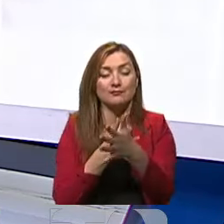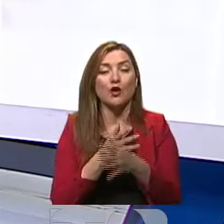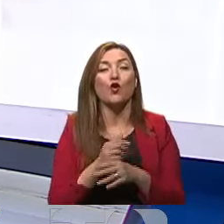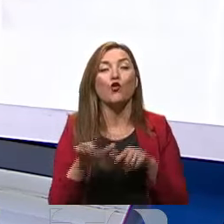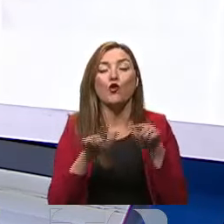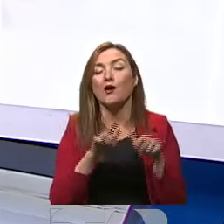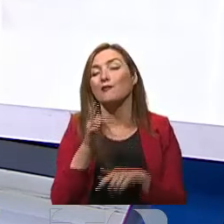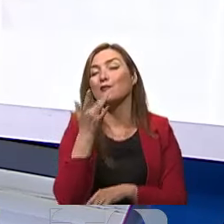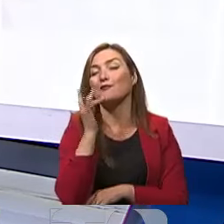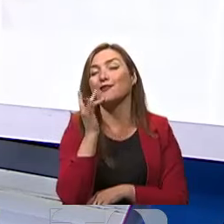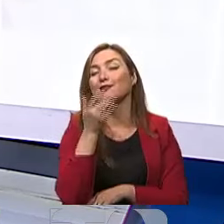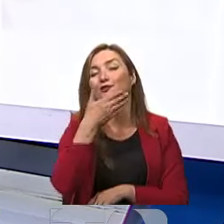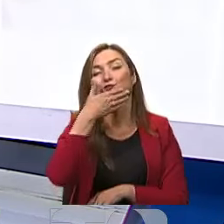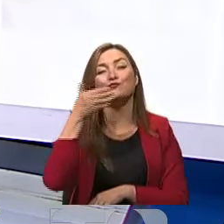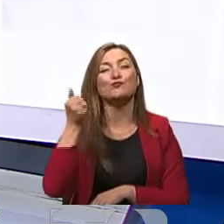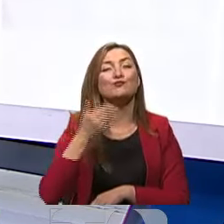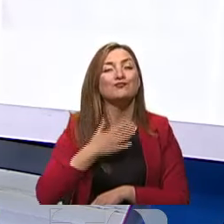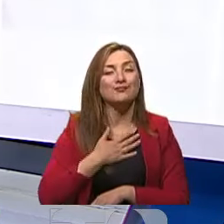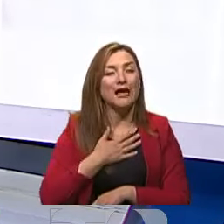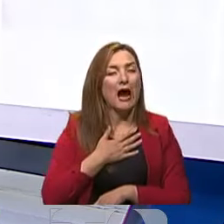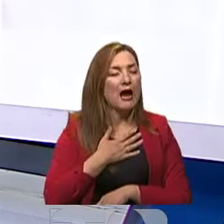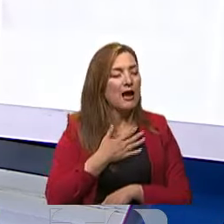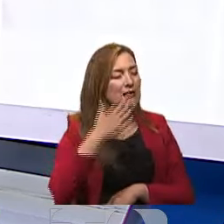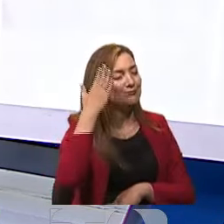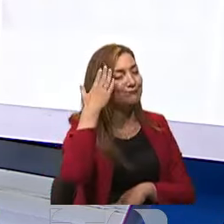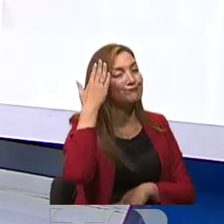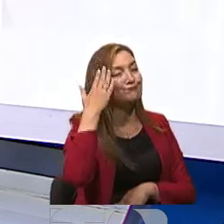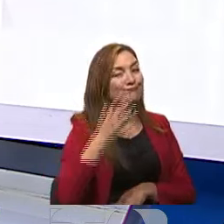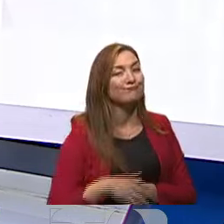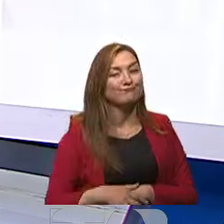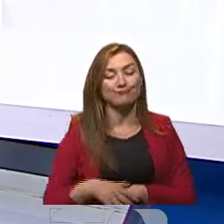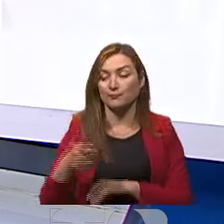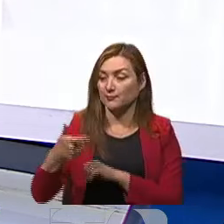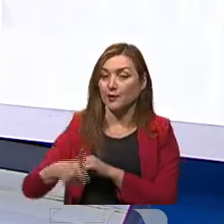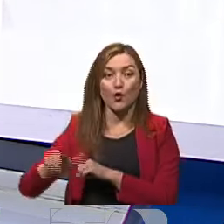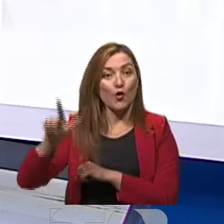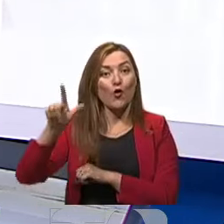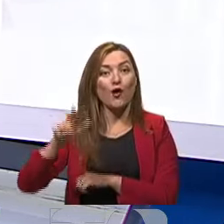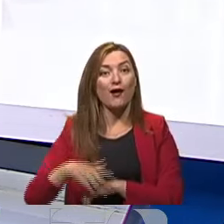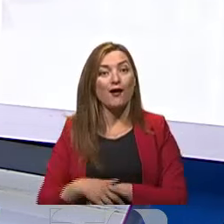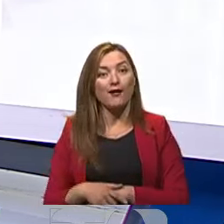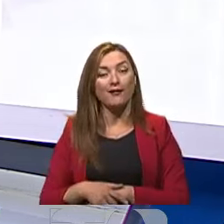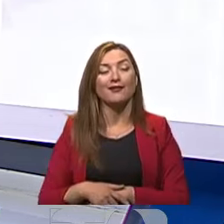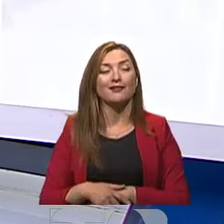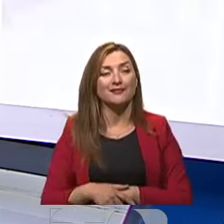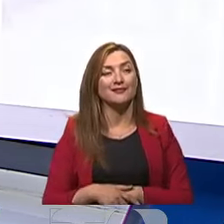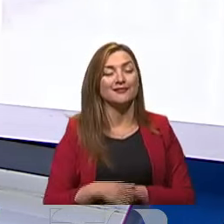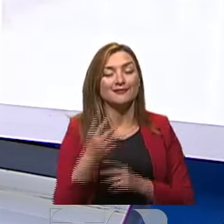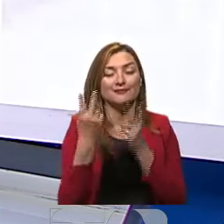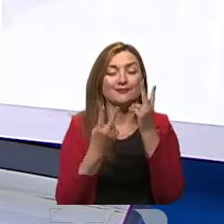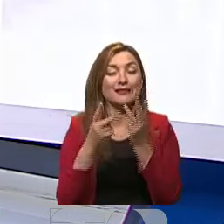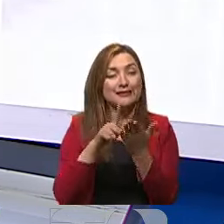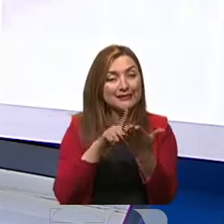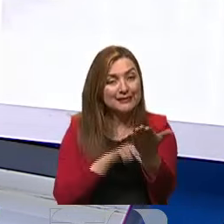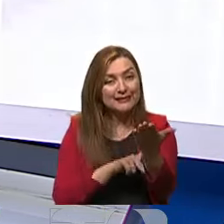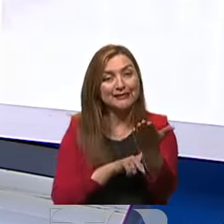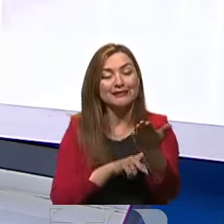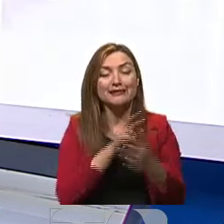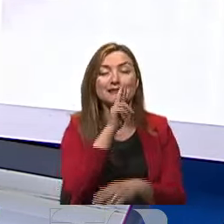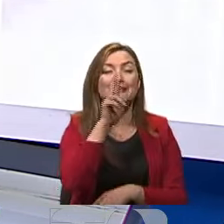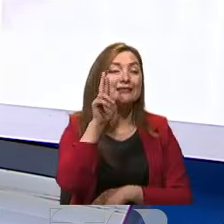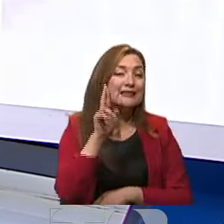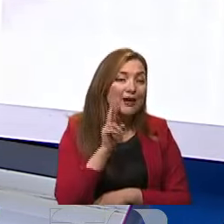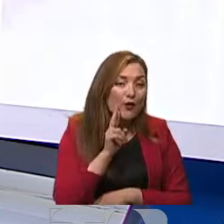lugar favorito del mundo mundial. Ay, yo sí sé a dónde, por supuesto, al sur del país, de Loja, porque vamos a visitar una de las tradicionales